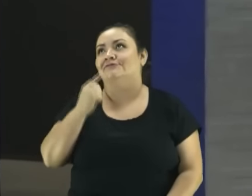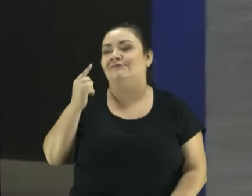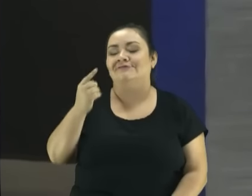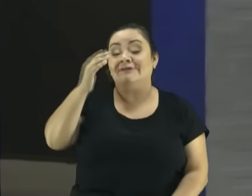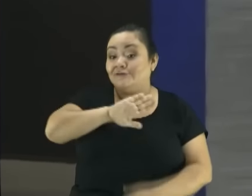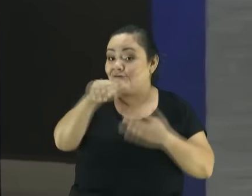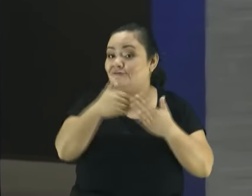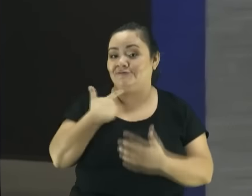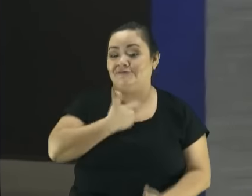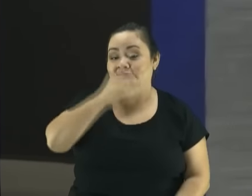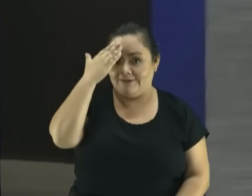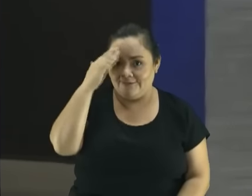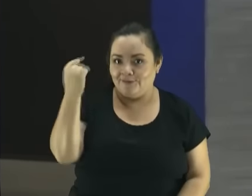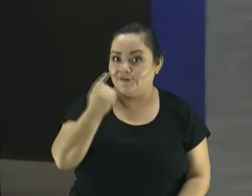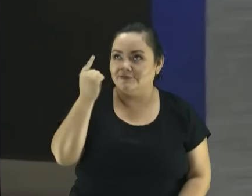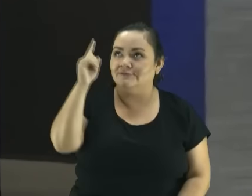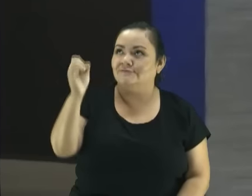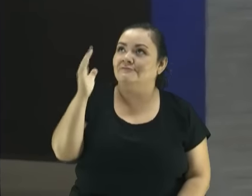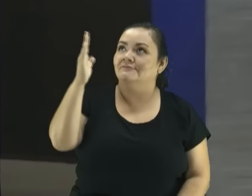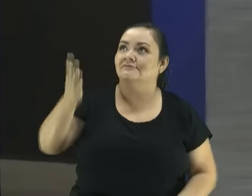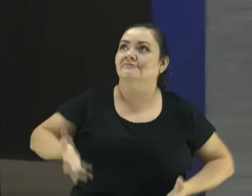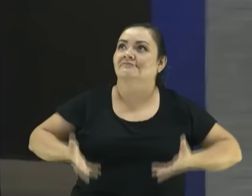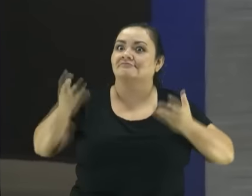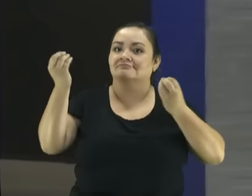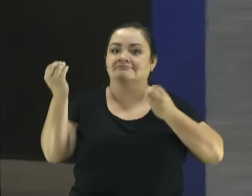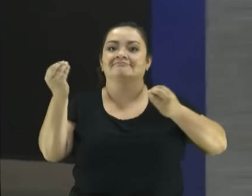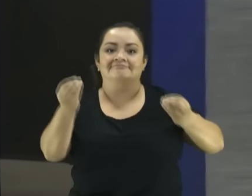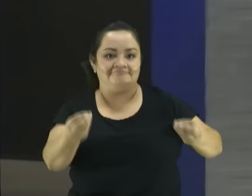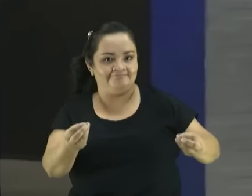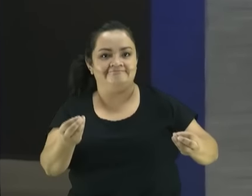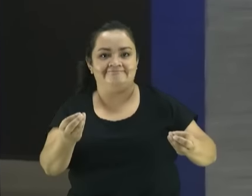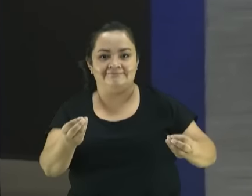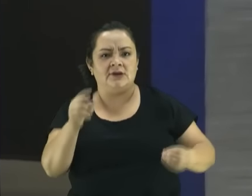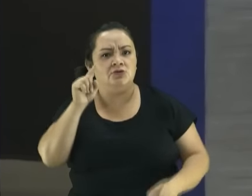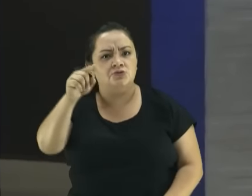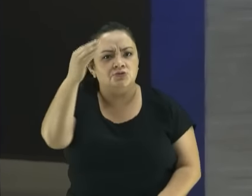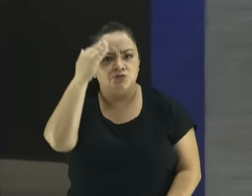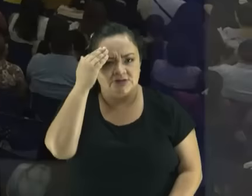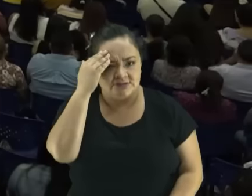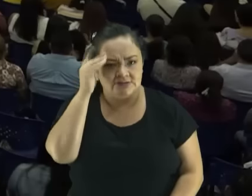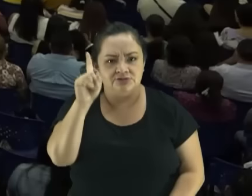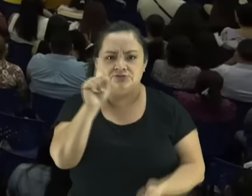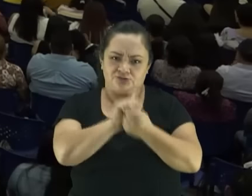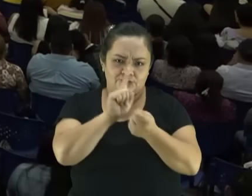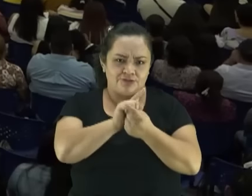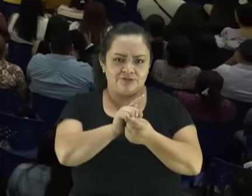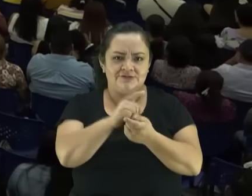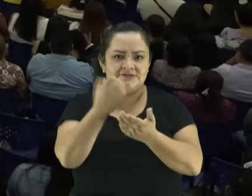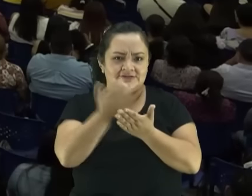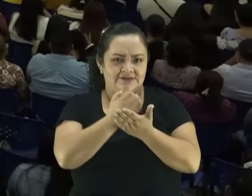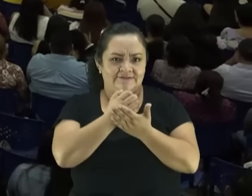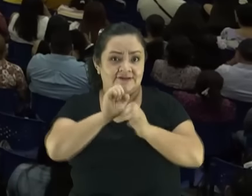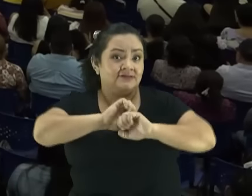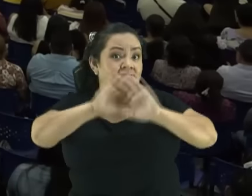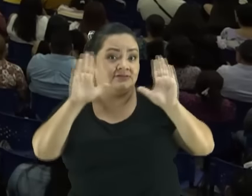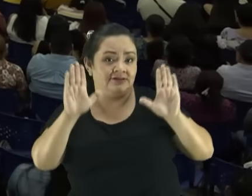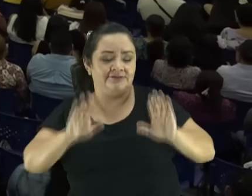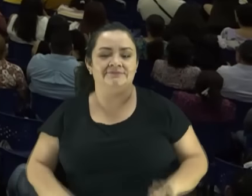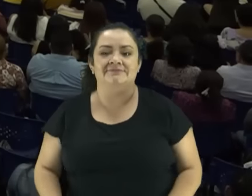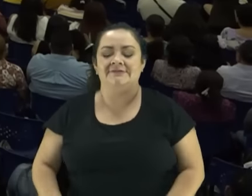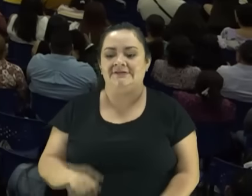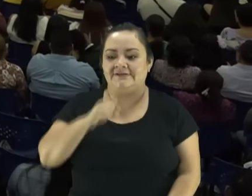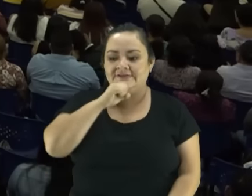dice la palabra sino en Cristo conoces tú ese evangelio hablaba con mi